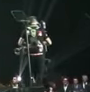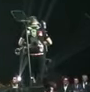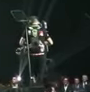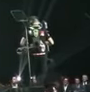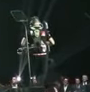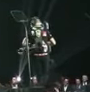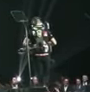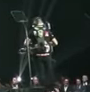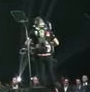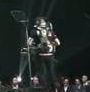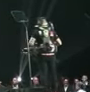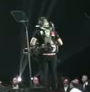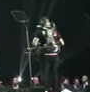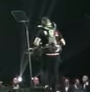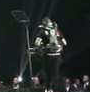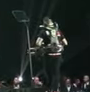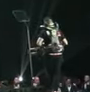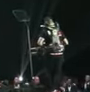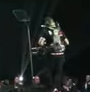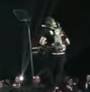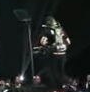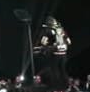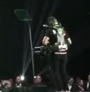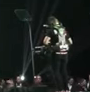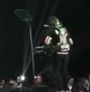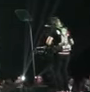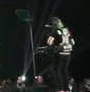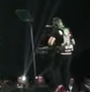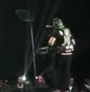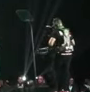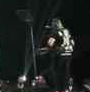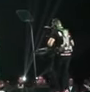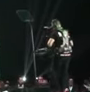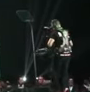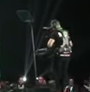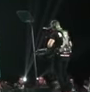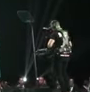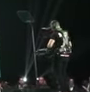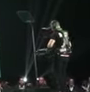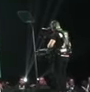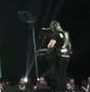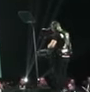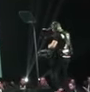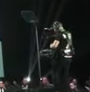socialista yumar no así por la oposición del partido popular ni de vox